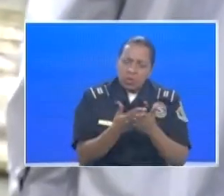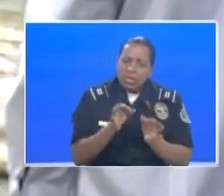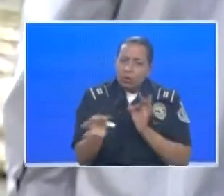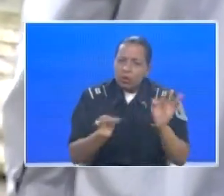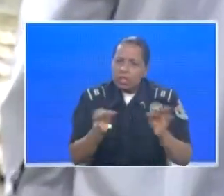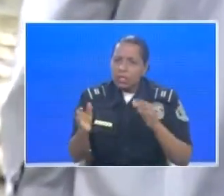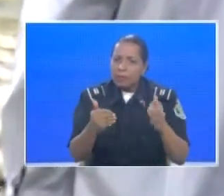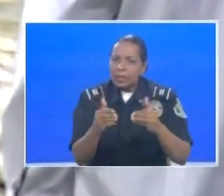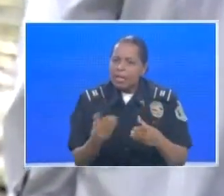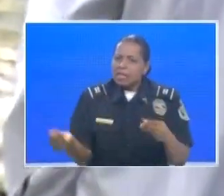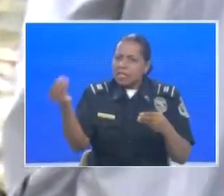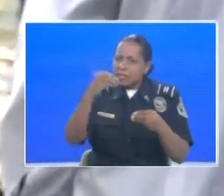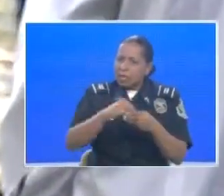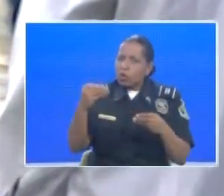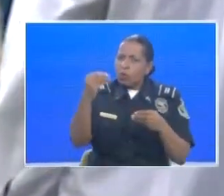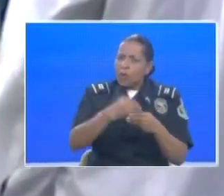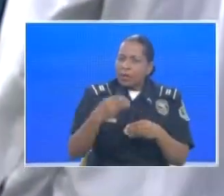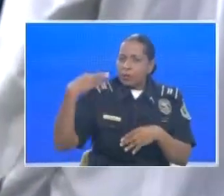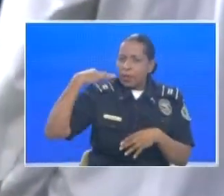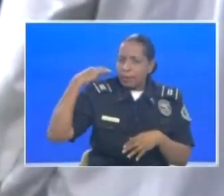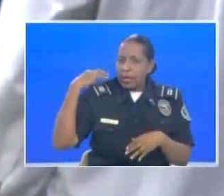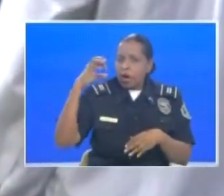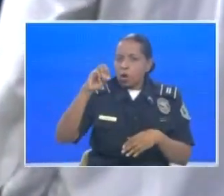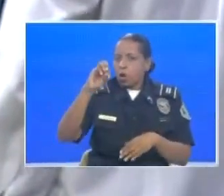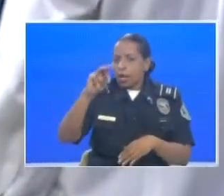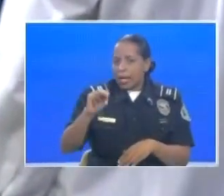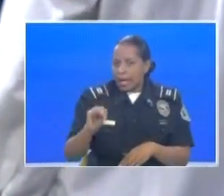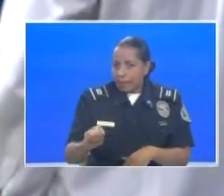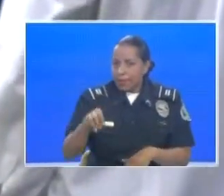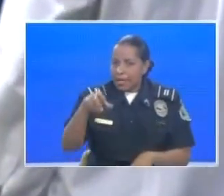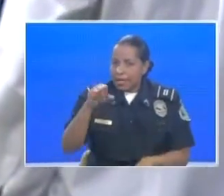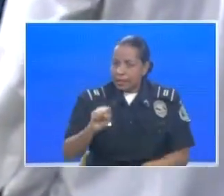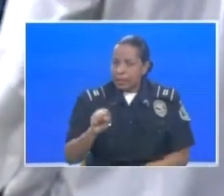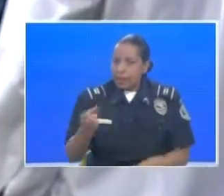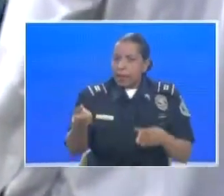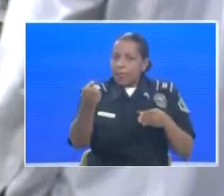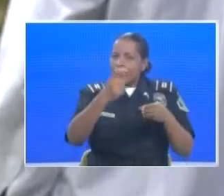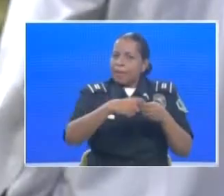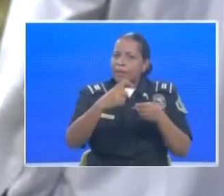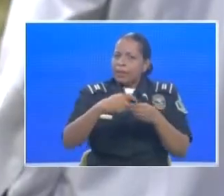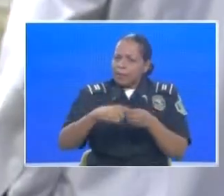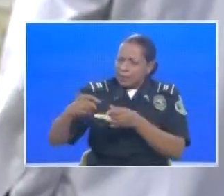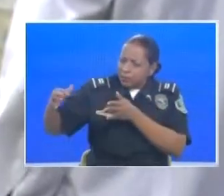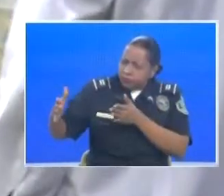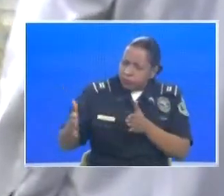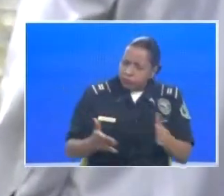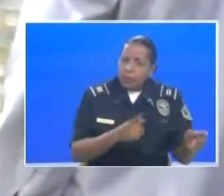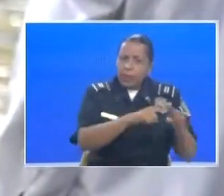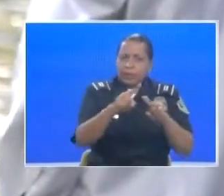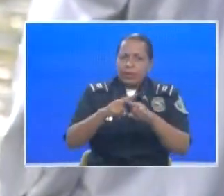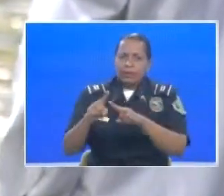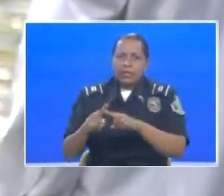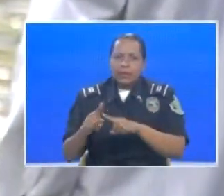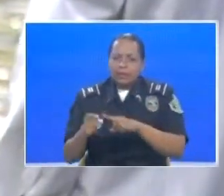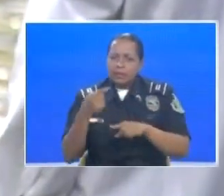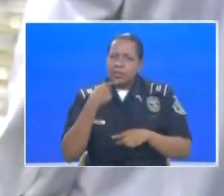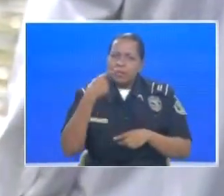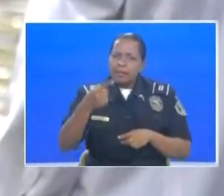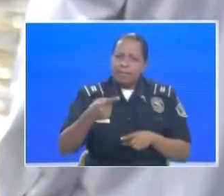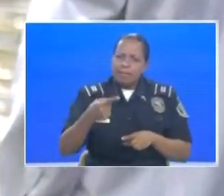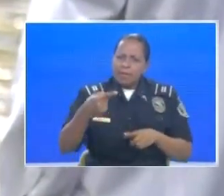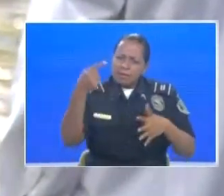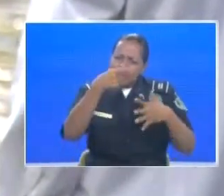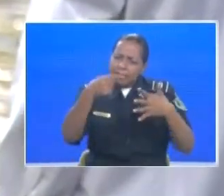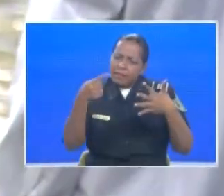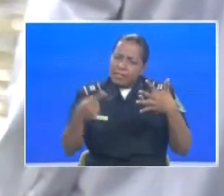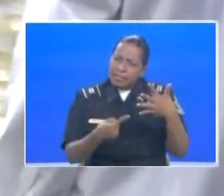se incorpora por invitación de la OMS a participar en este protocolo donde se van a estar definiendo una serie